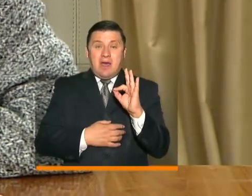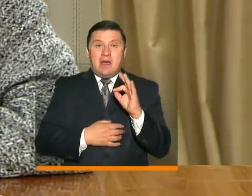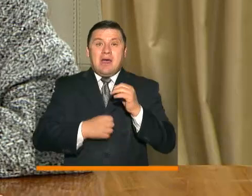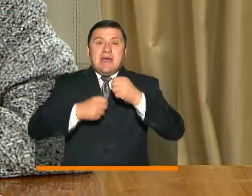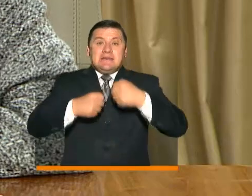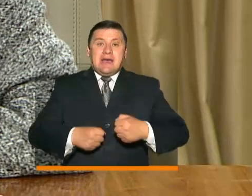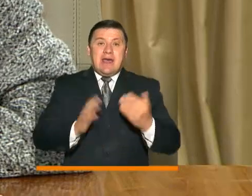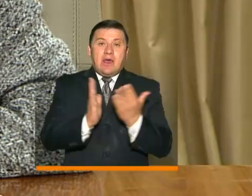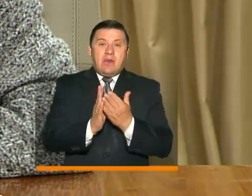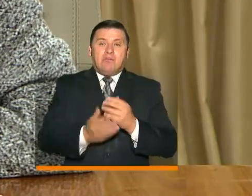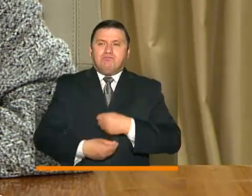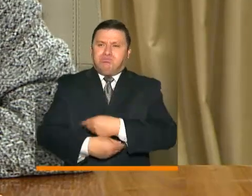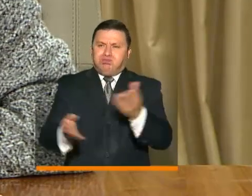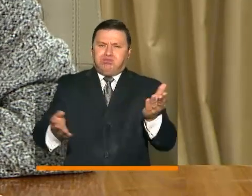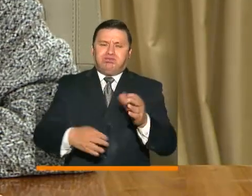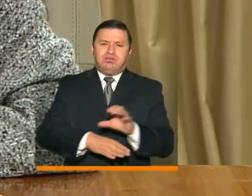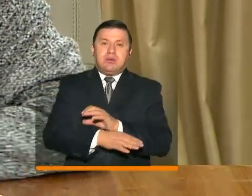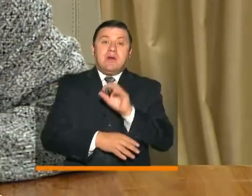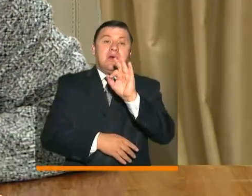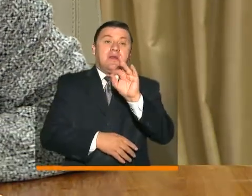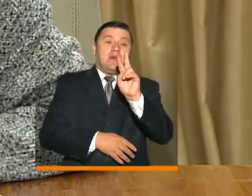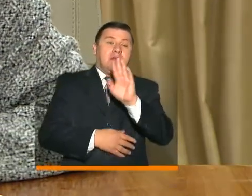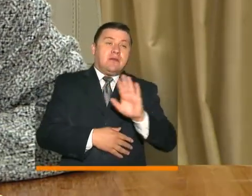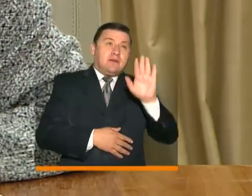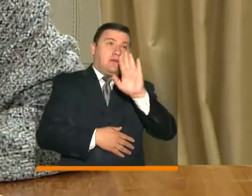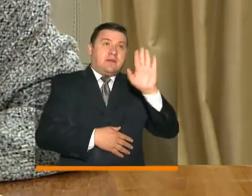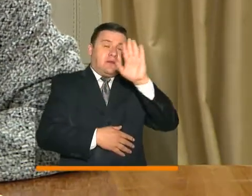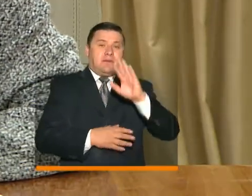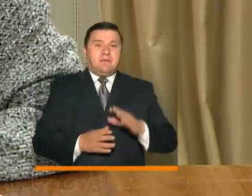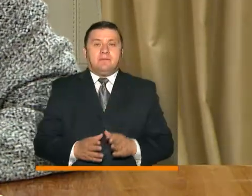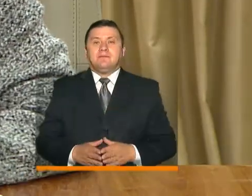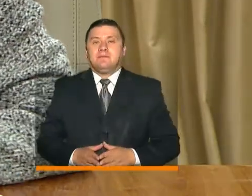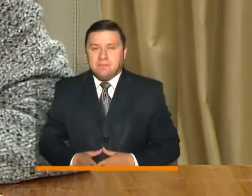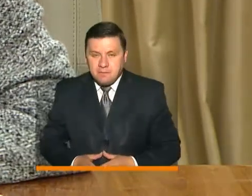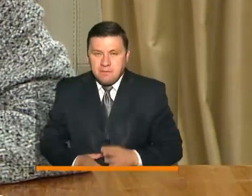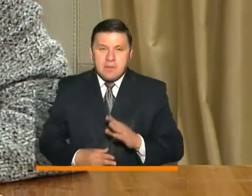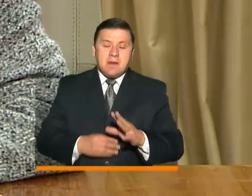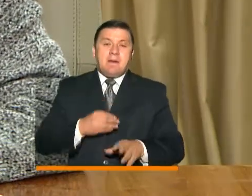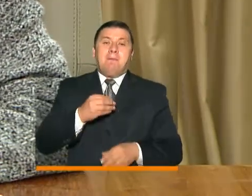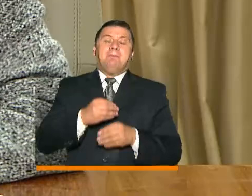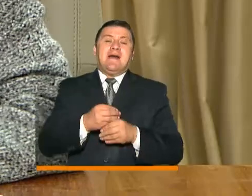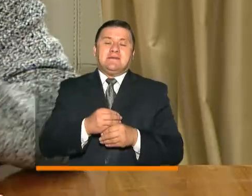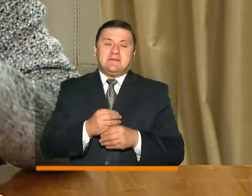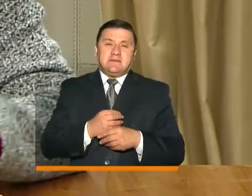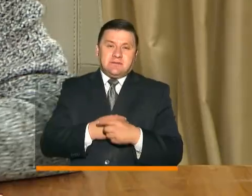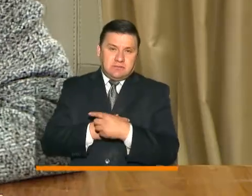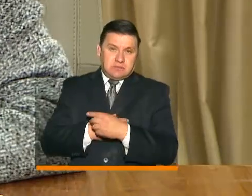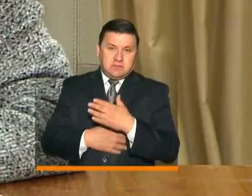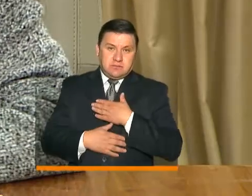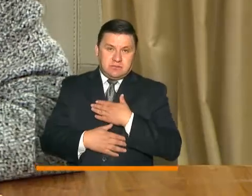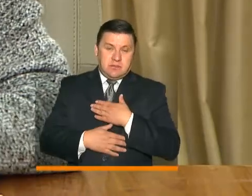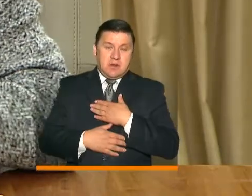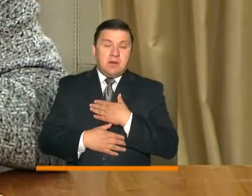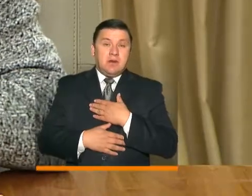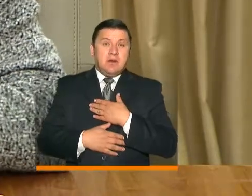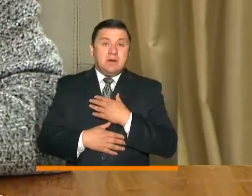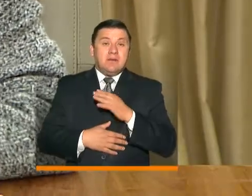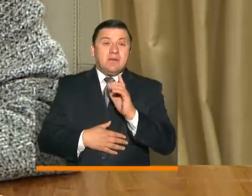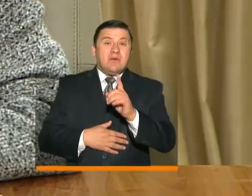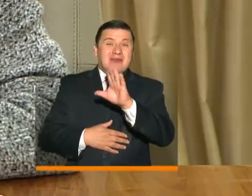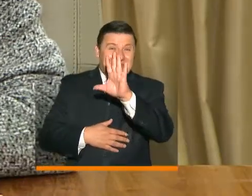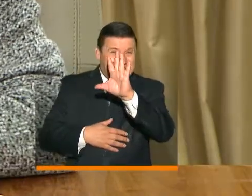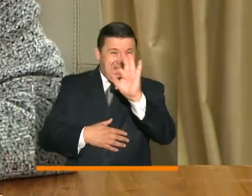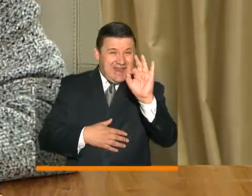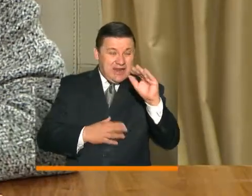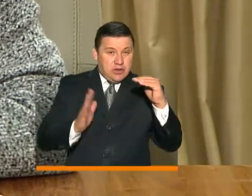sedes educativas y a los 32 departamentos del país. Y adicionalmente, en nuestro programa, los